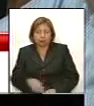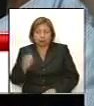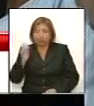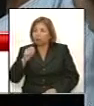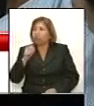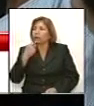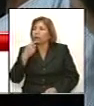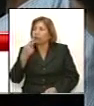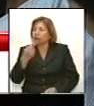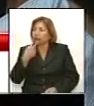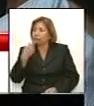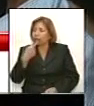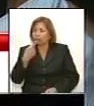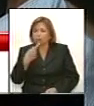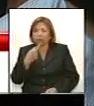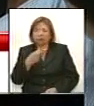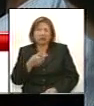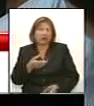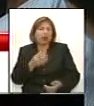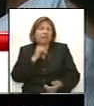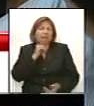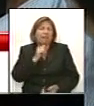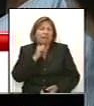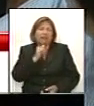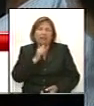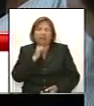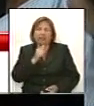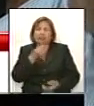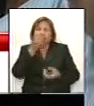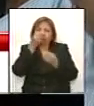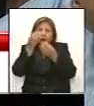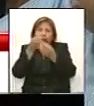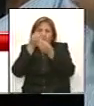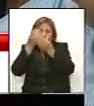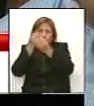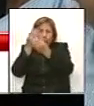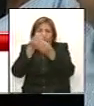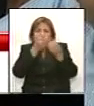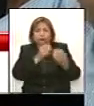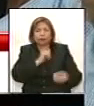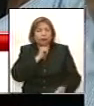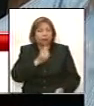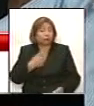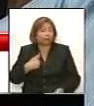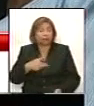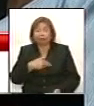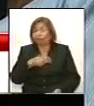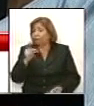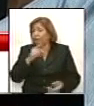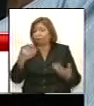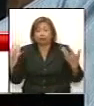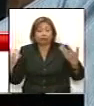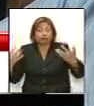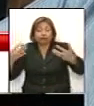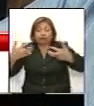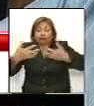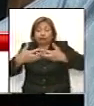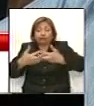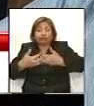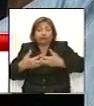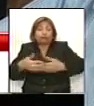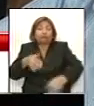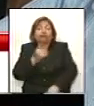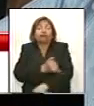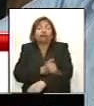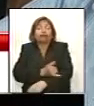a los comentarios de algunos es que falta lo que es promoción. Nosotros mismos no trabajamos de manera articulada entre instituciones.